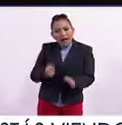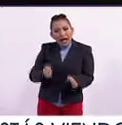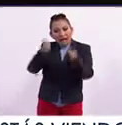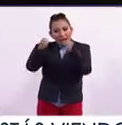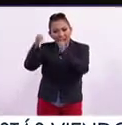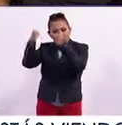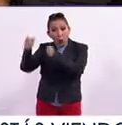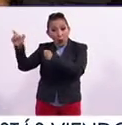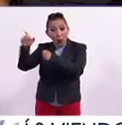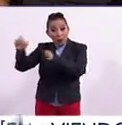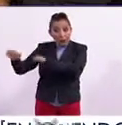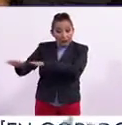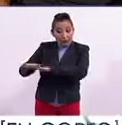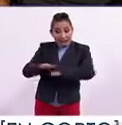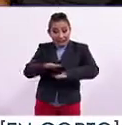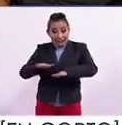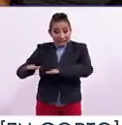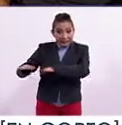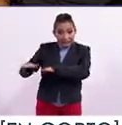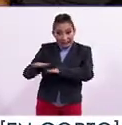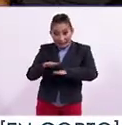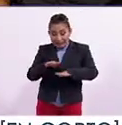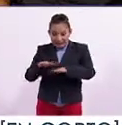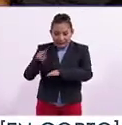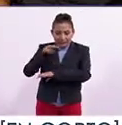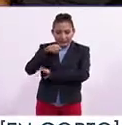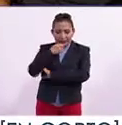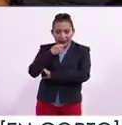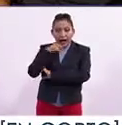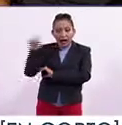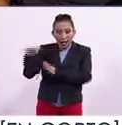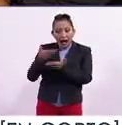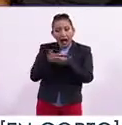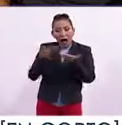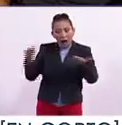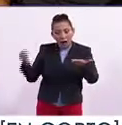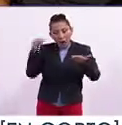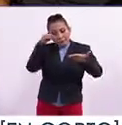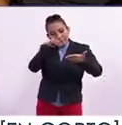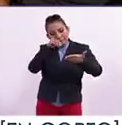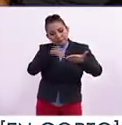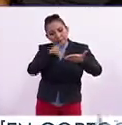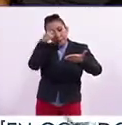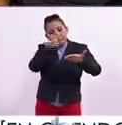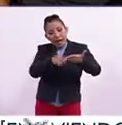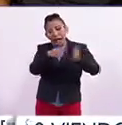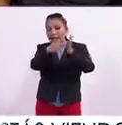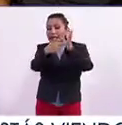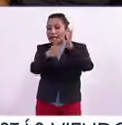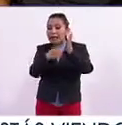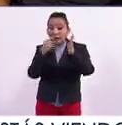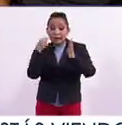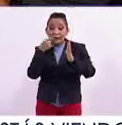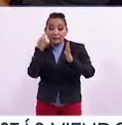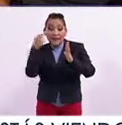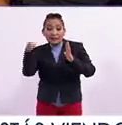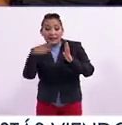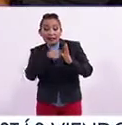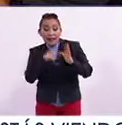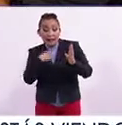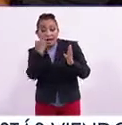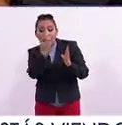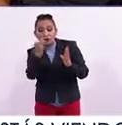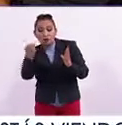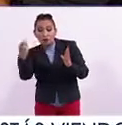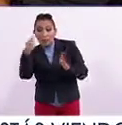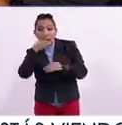estos fenómenos, cómo se puede transformar en ciertas reglas que hay que dar a los ingenieros, a